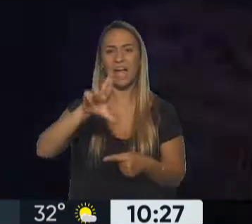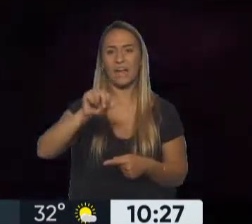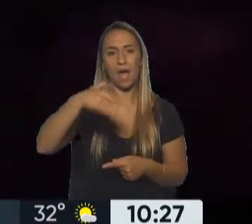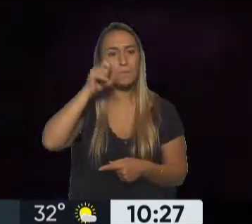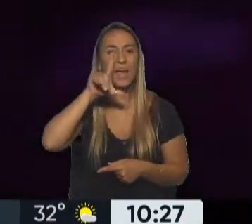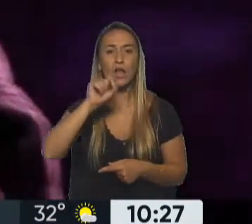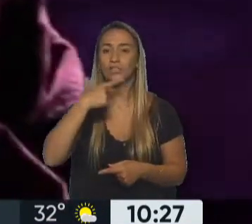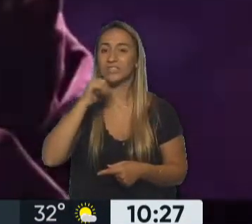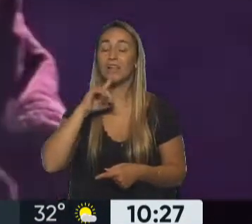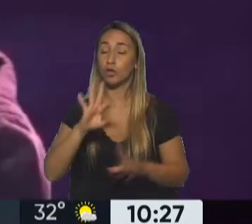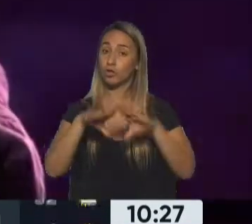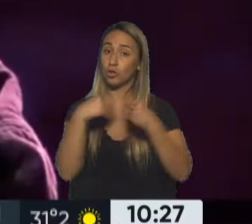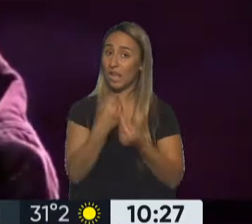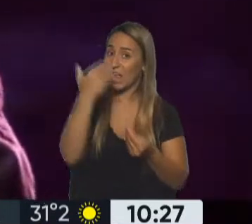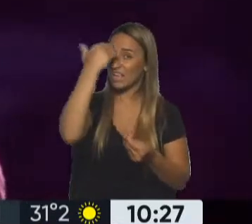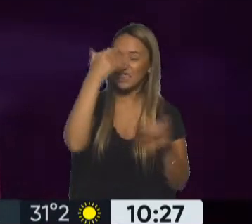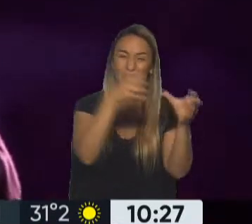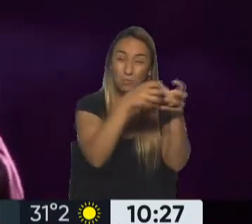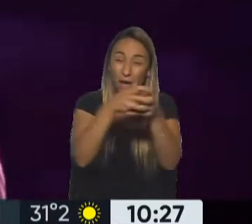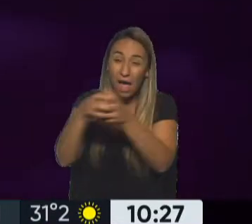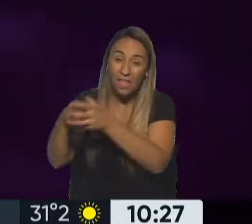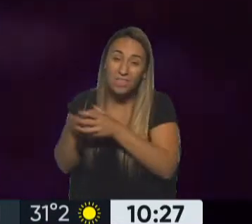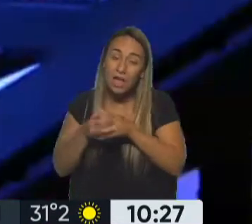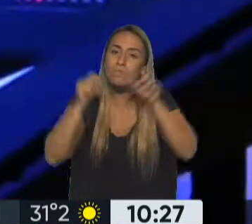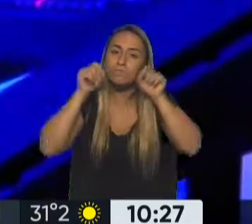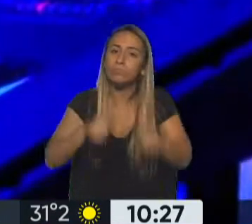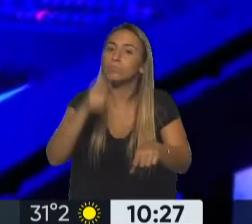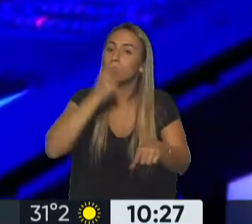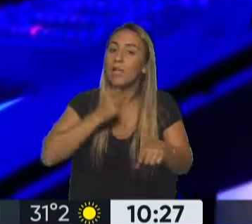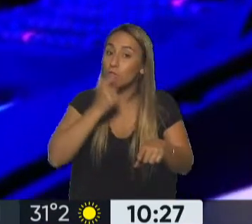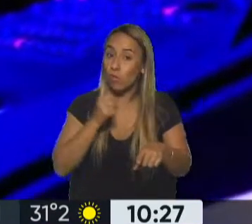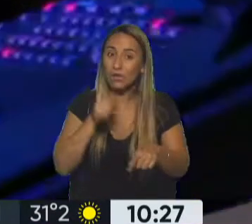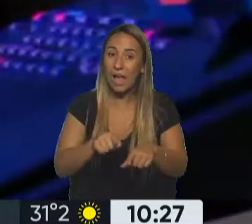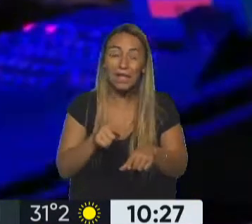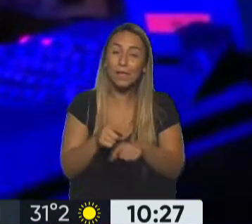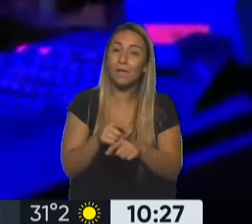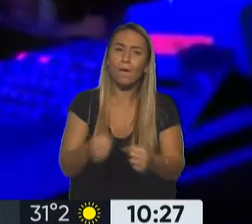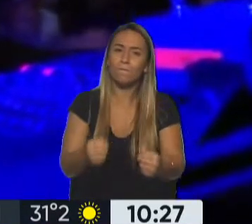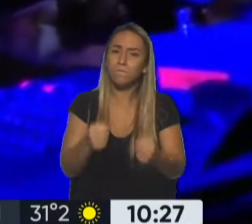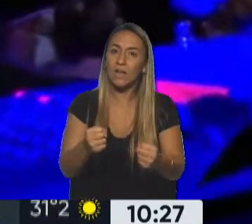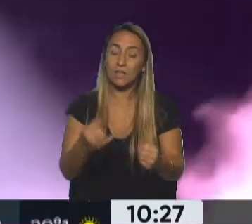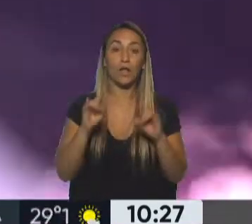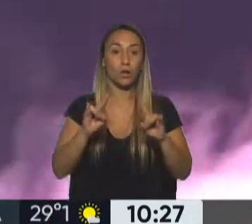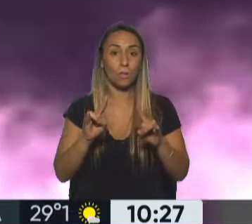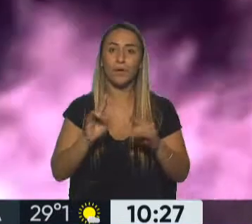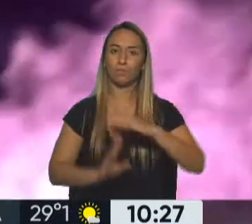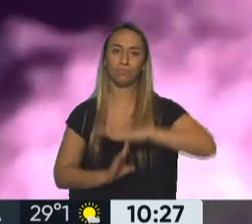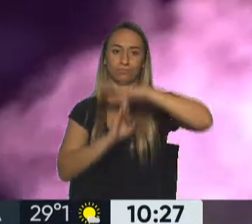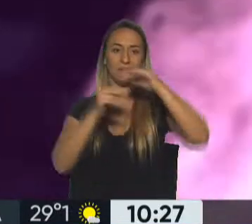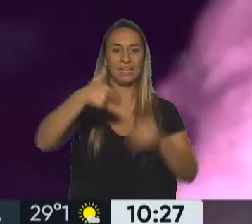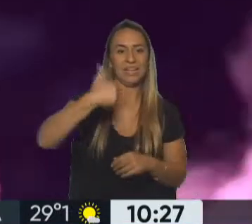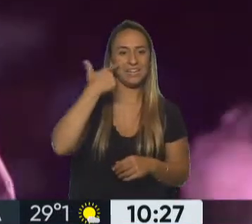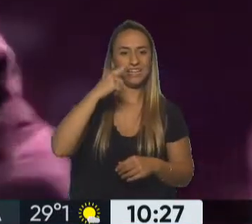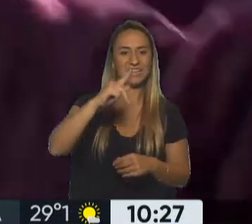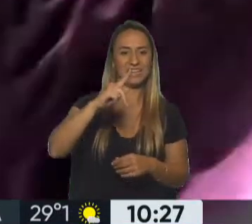bandas mendocinas. No se olviden que Mendoza es como la capital más fuerte, que es una usina de rock nacional. Pero con Nicki Nicole a la cabeza, Ciro